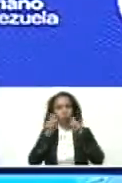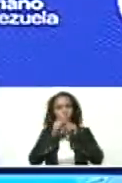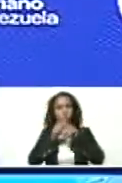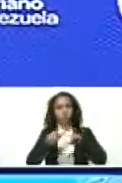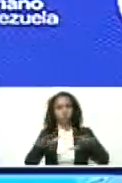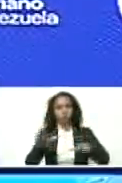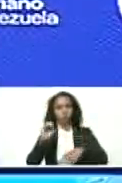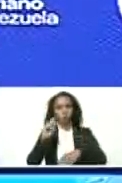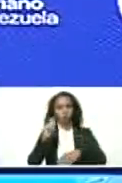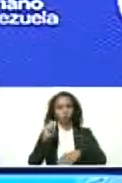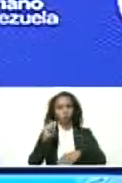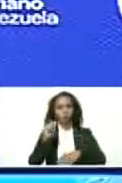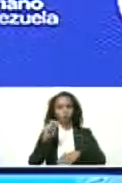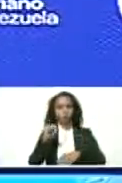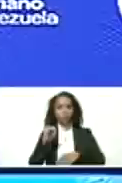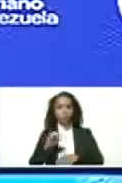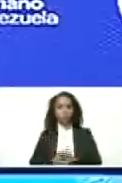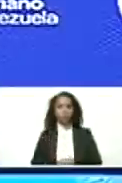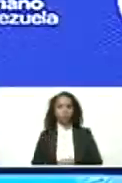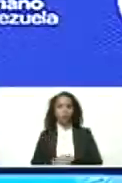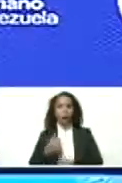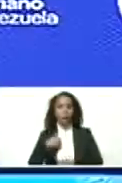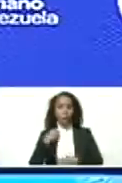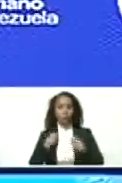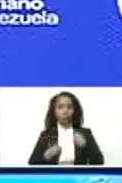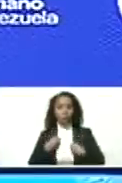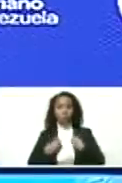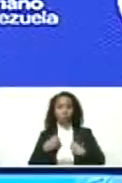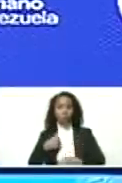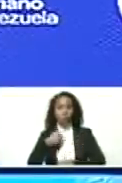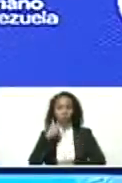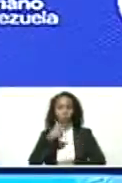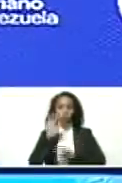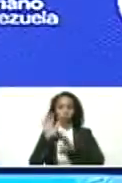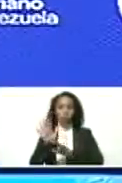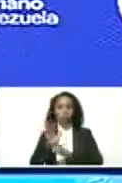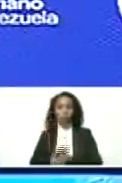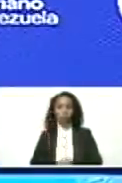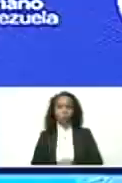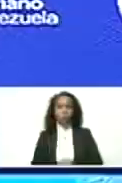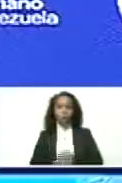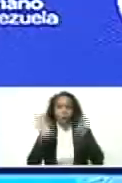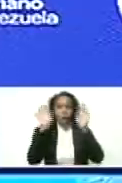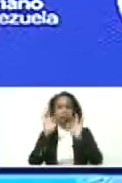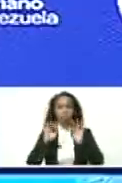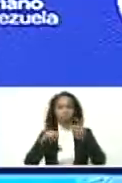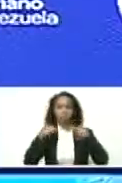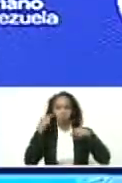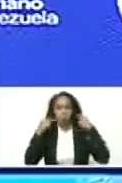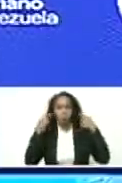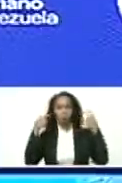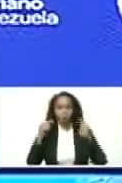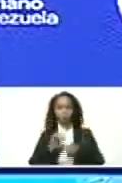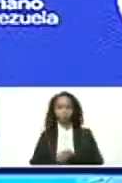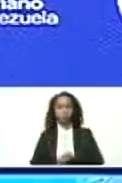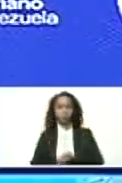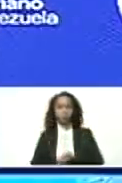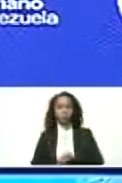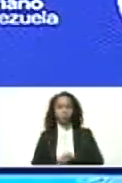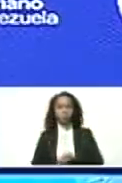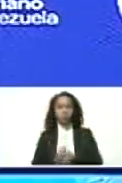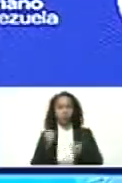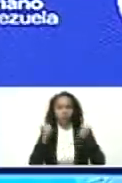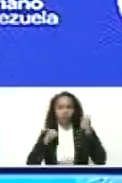OTAN. Me preocupa mucho, y así lo digo, la fase de locura, de